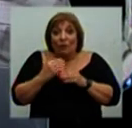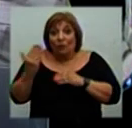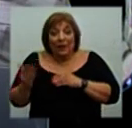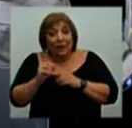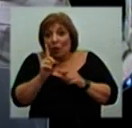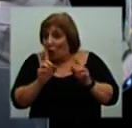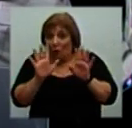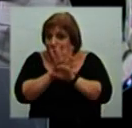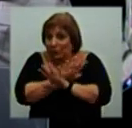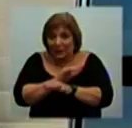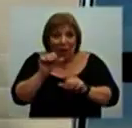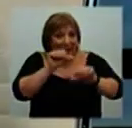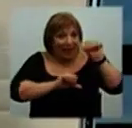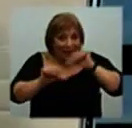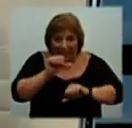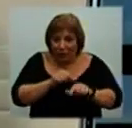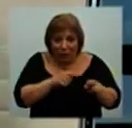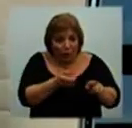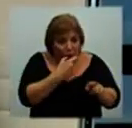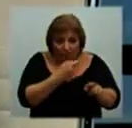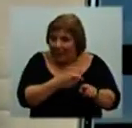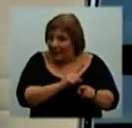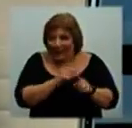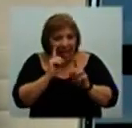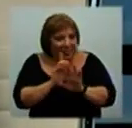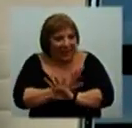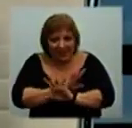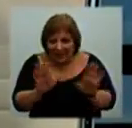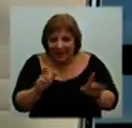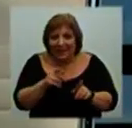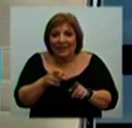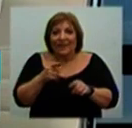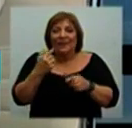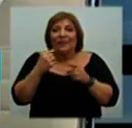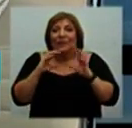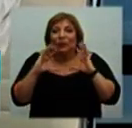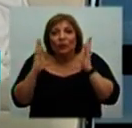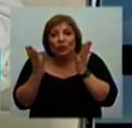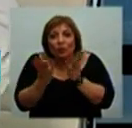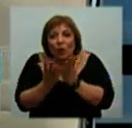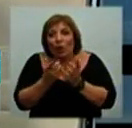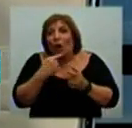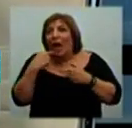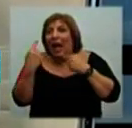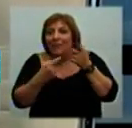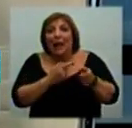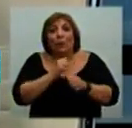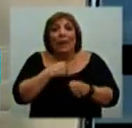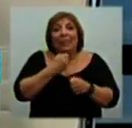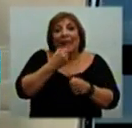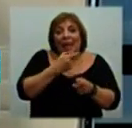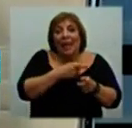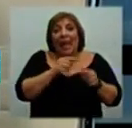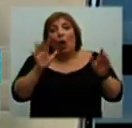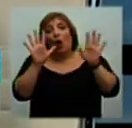confunden con ningún medicamento no se confunden con ninguna producción endógena todas es esos mitos que hay que a veces se